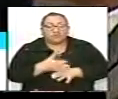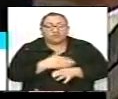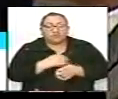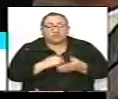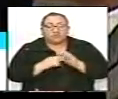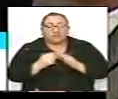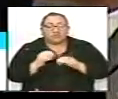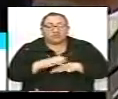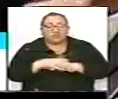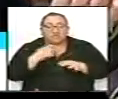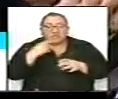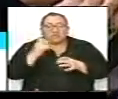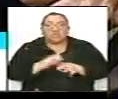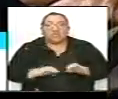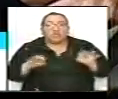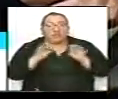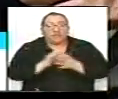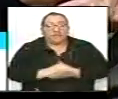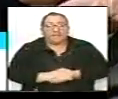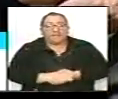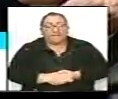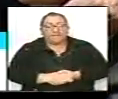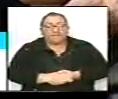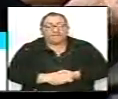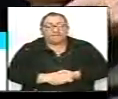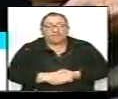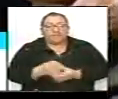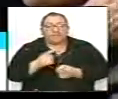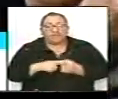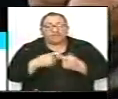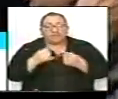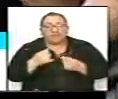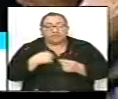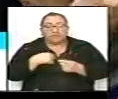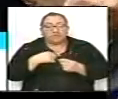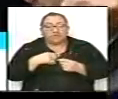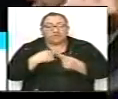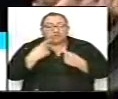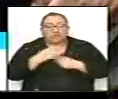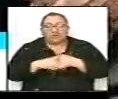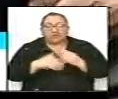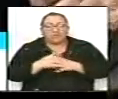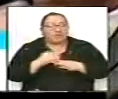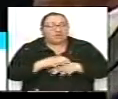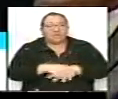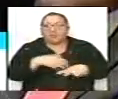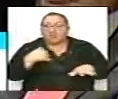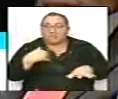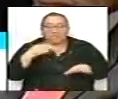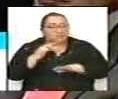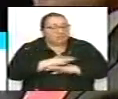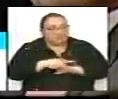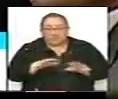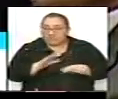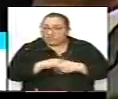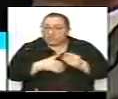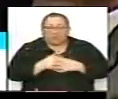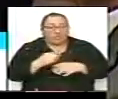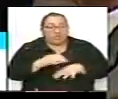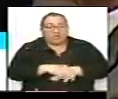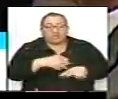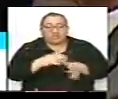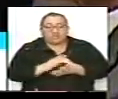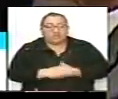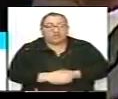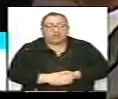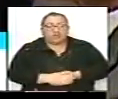las asambleas eran lo fundamental. Hasta ahora, en mi partido, todas las decisiones se toman en asamblea, de base o